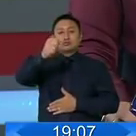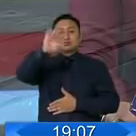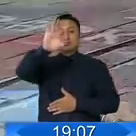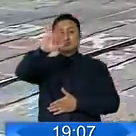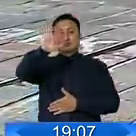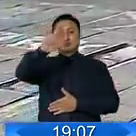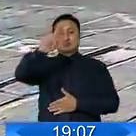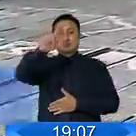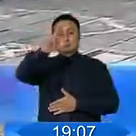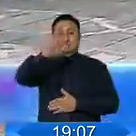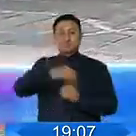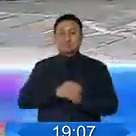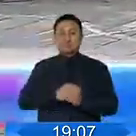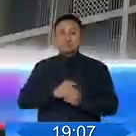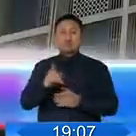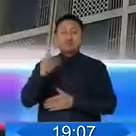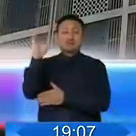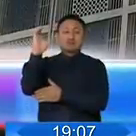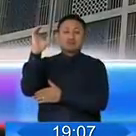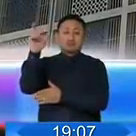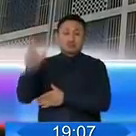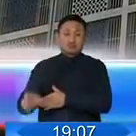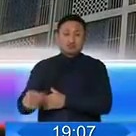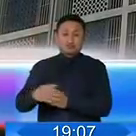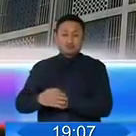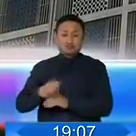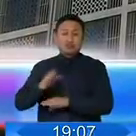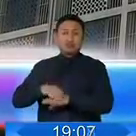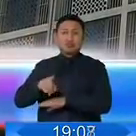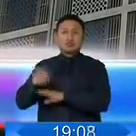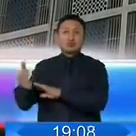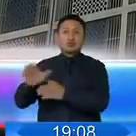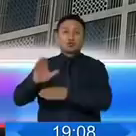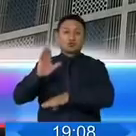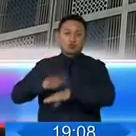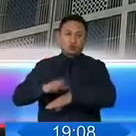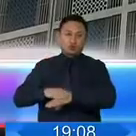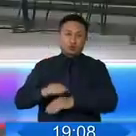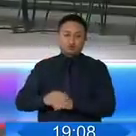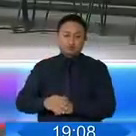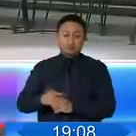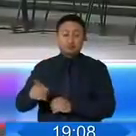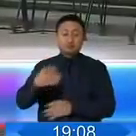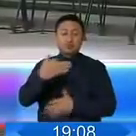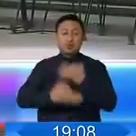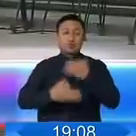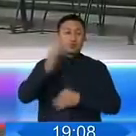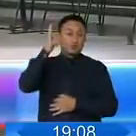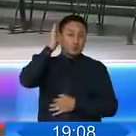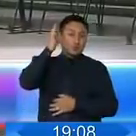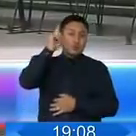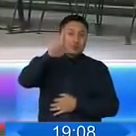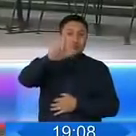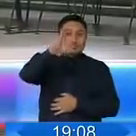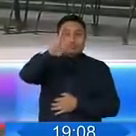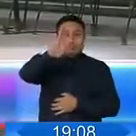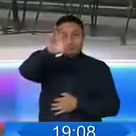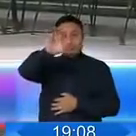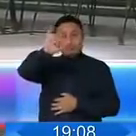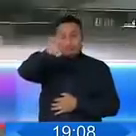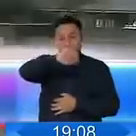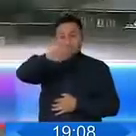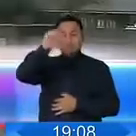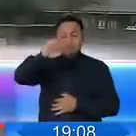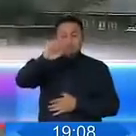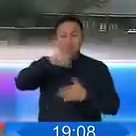de nacionalidad colombiana, por el presunto delito de muerte culposa. La jueza Lucy Núñez ratificó la orden de